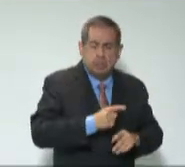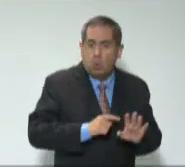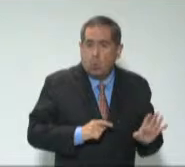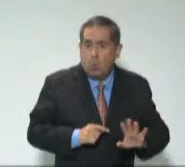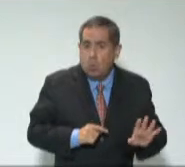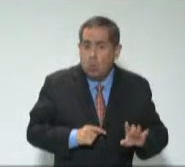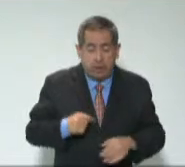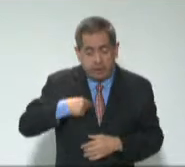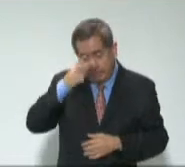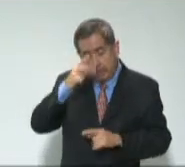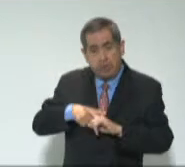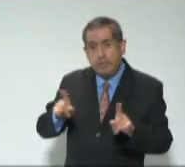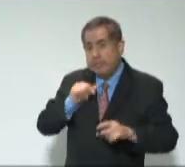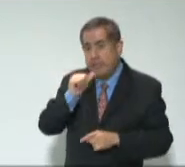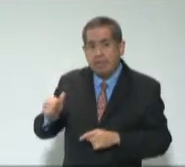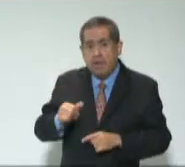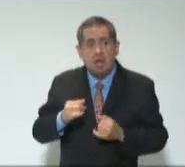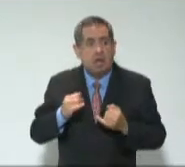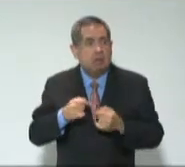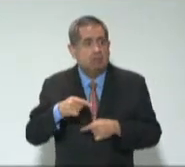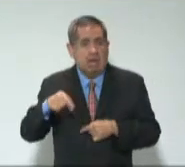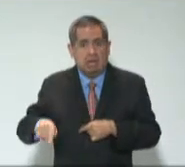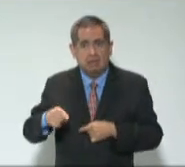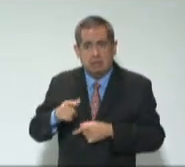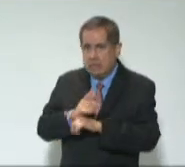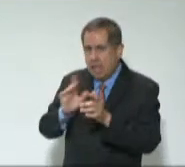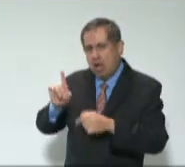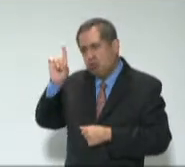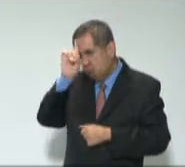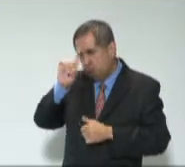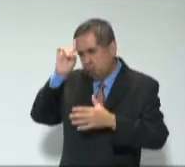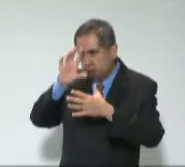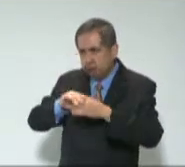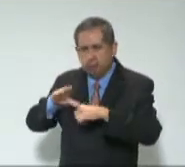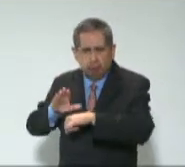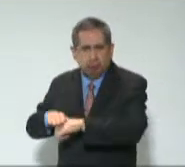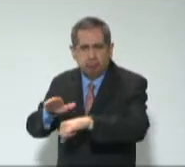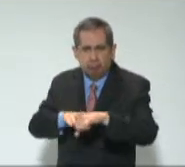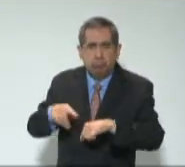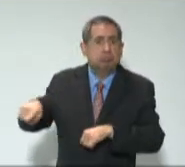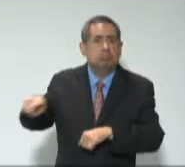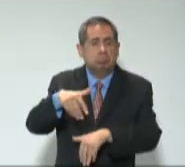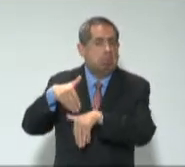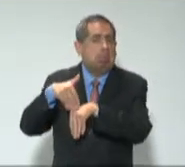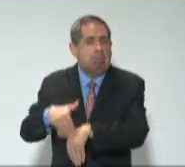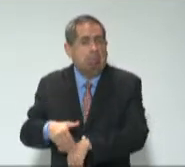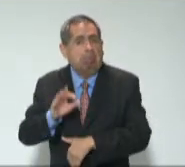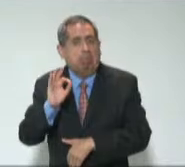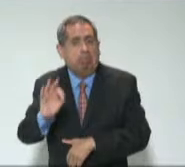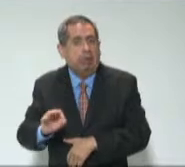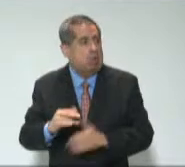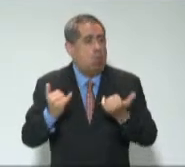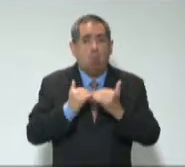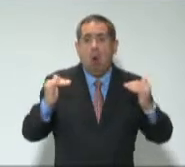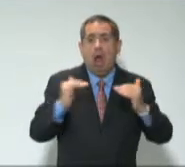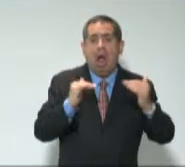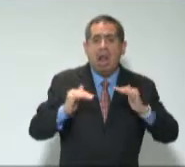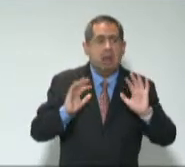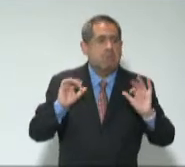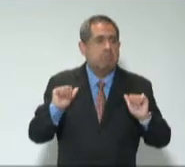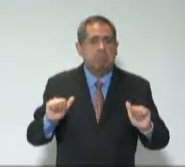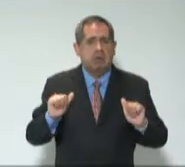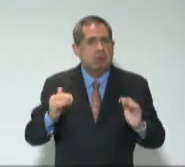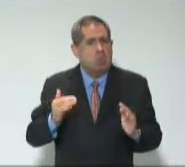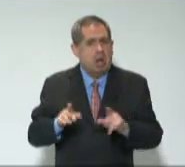movilidad semejantes o mayores cómo lo hemos logrado como una sociedad que es